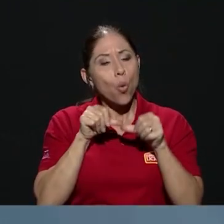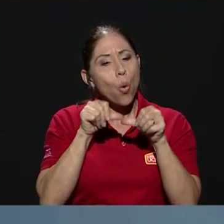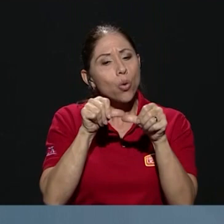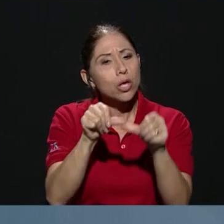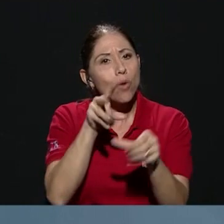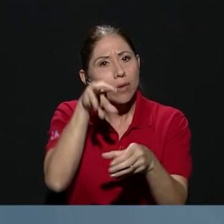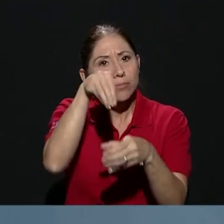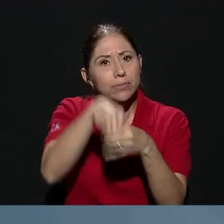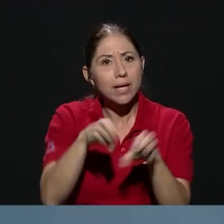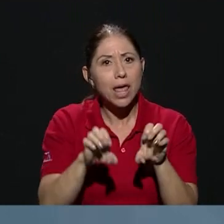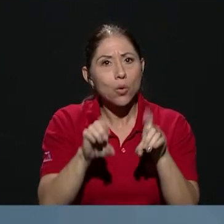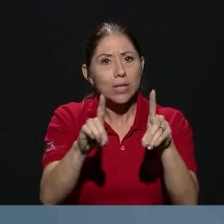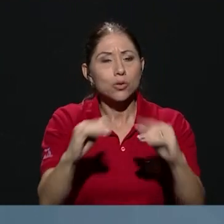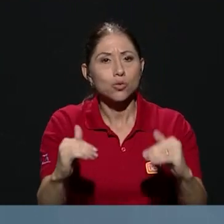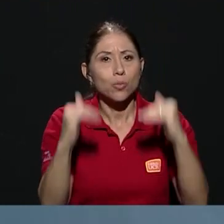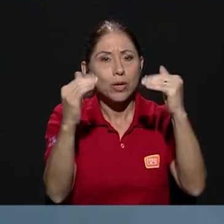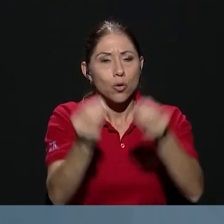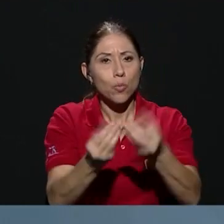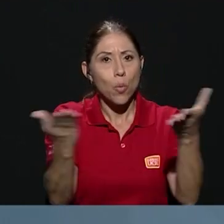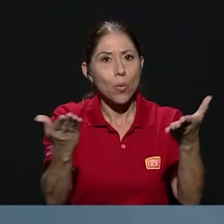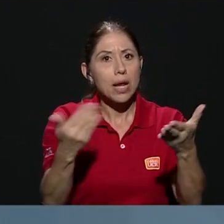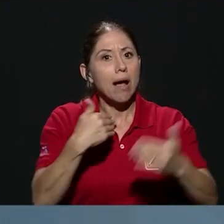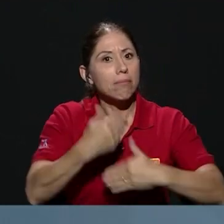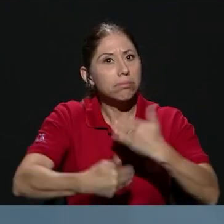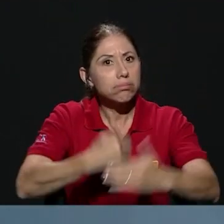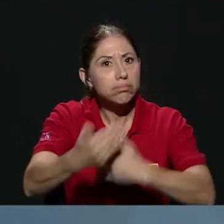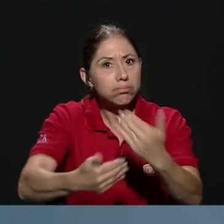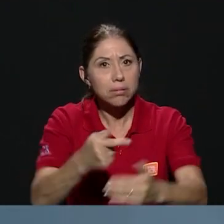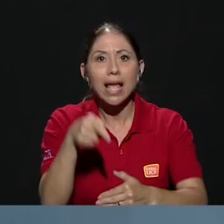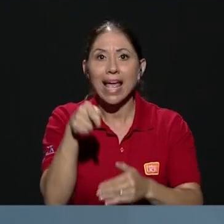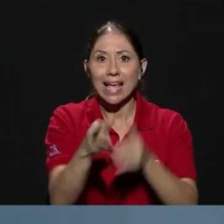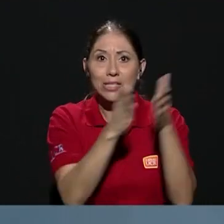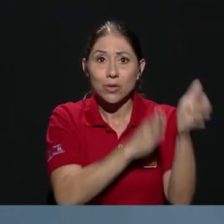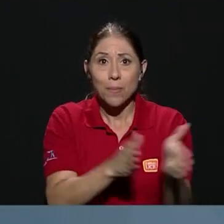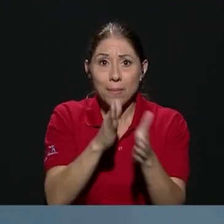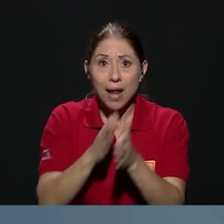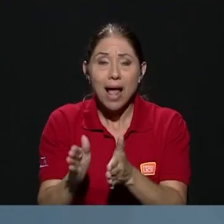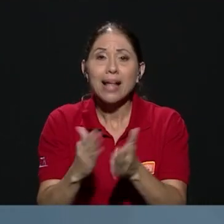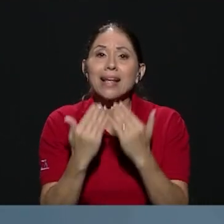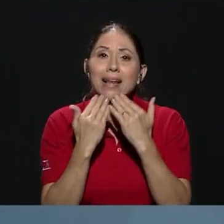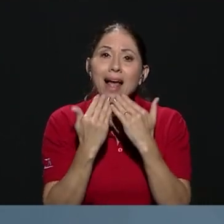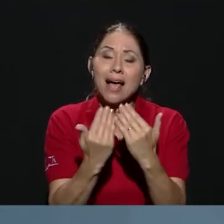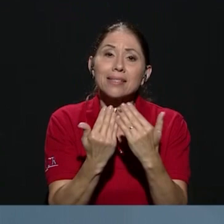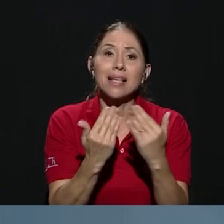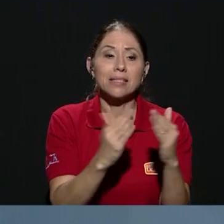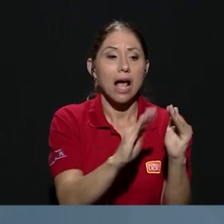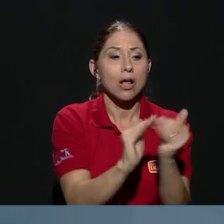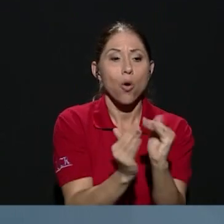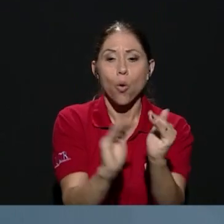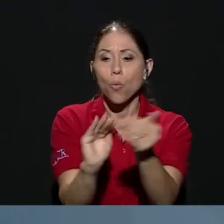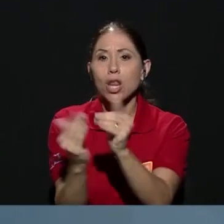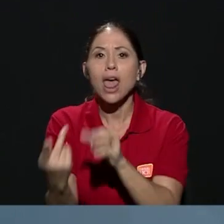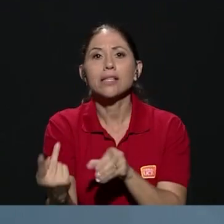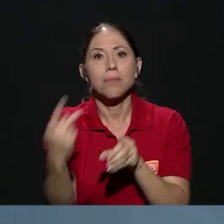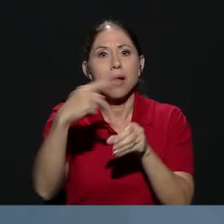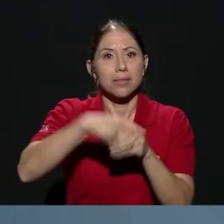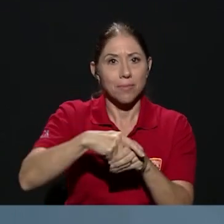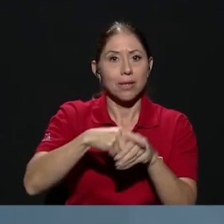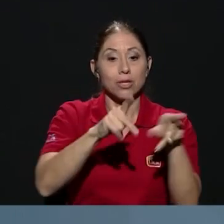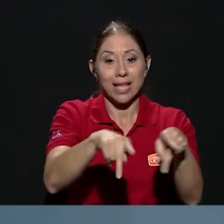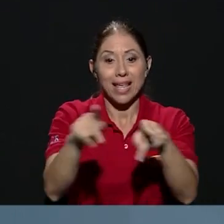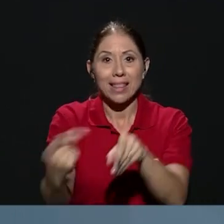educación superior pública. Este plan se hizo gracias a la participación de comunidades, de gente